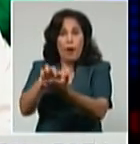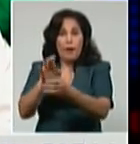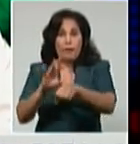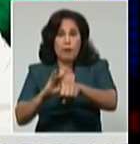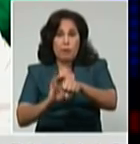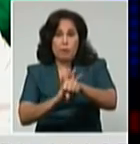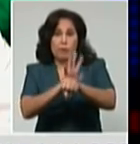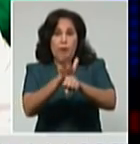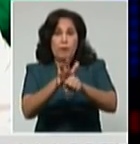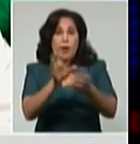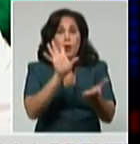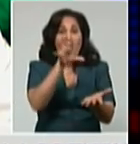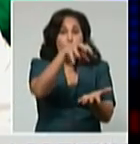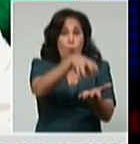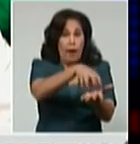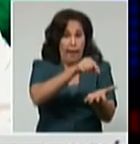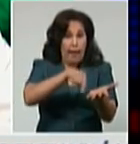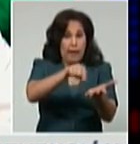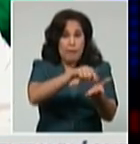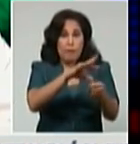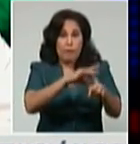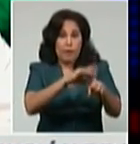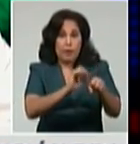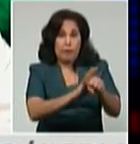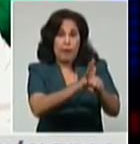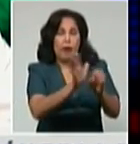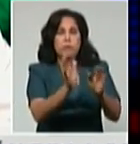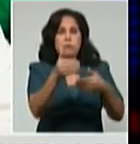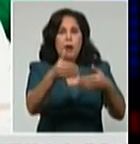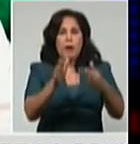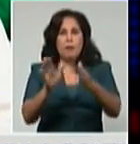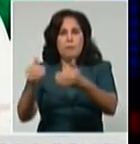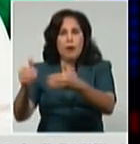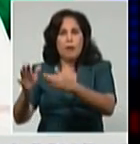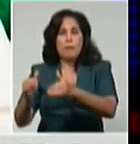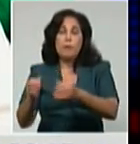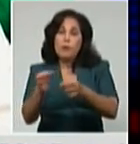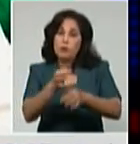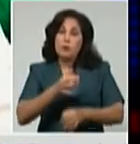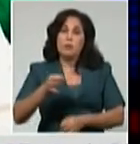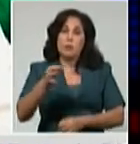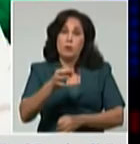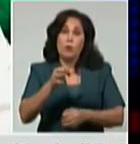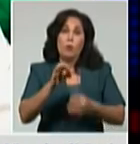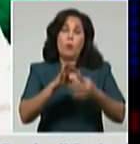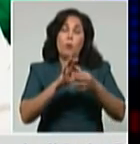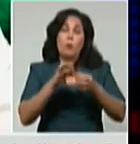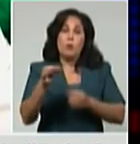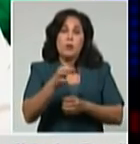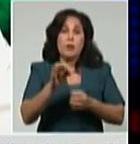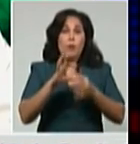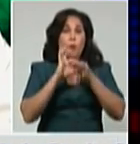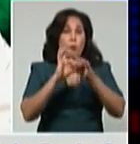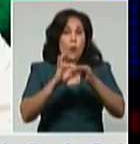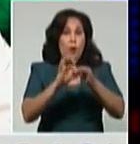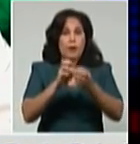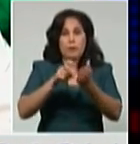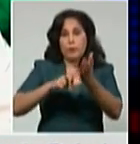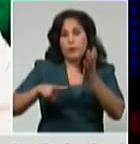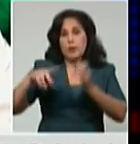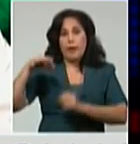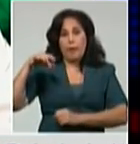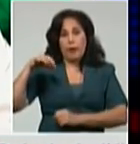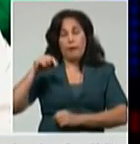el caso de esta semana, pues la situación que se ha dado en el municipio de Guane, de la provincia de Pinar del